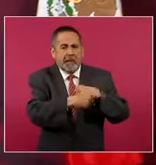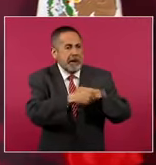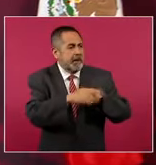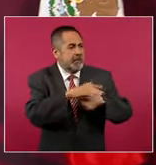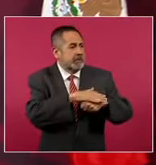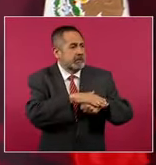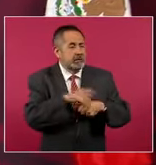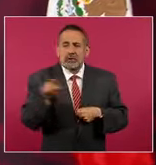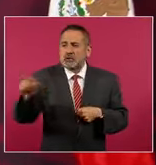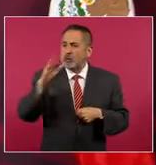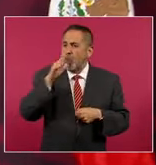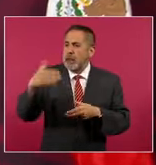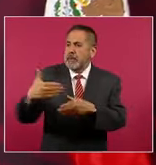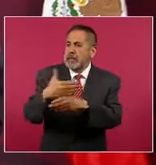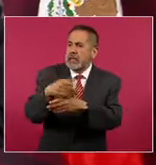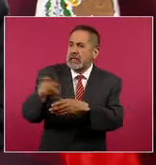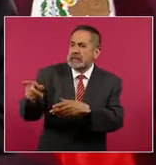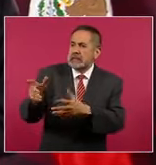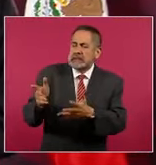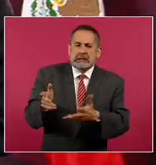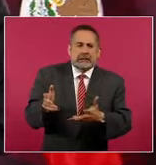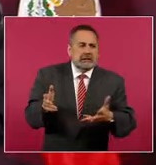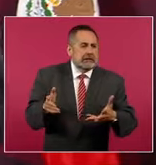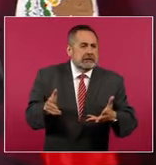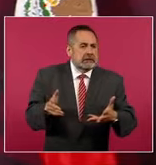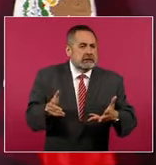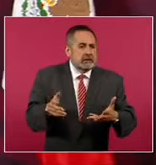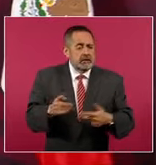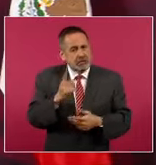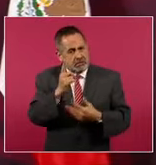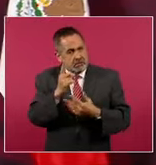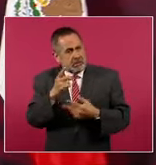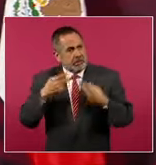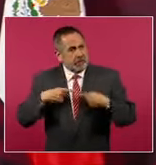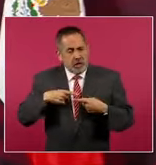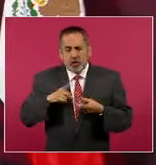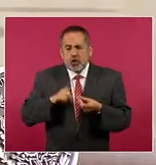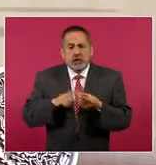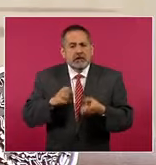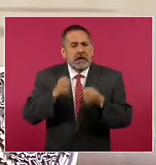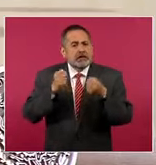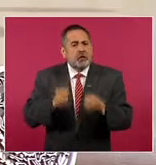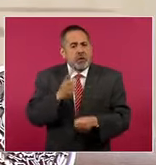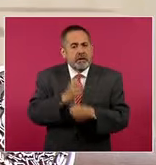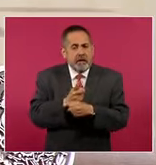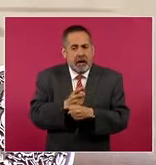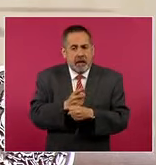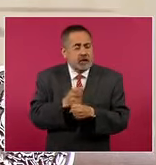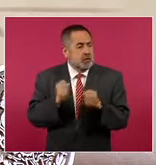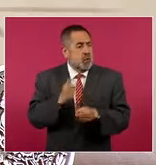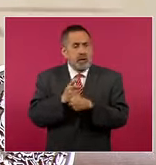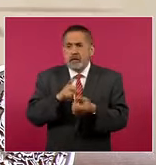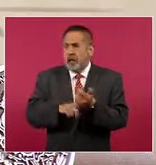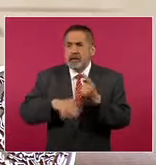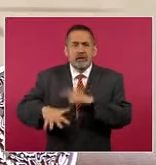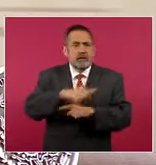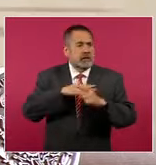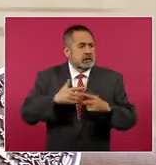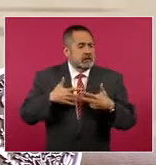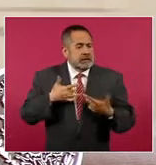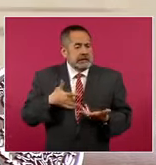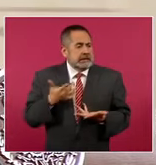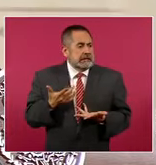utilizarlas en lo que más le importa a la gente, la seguridad pública.